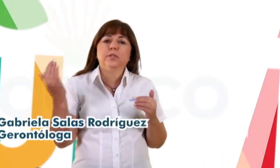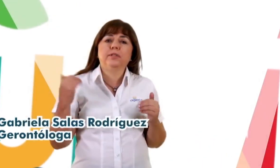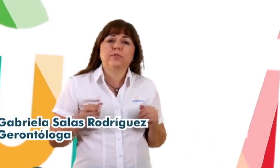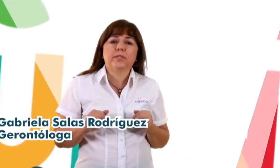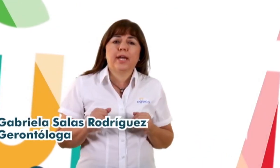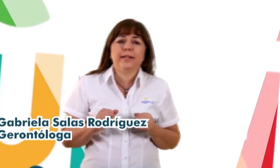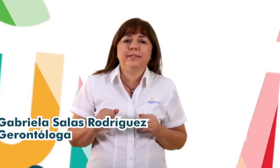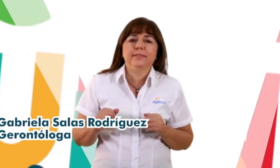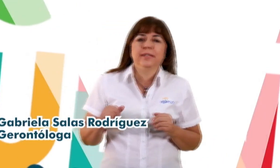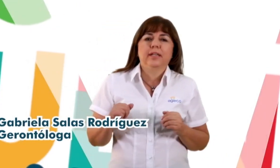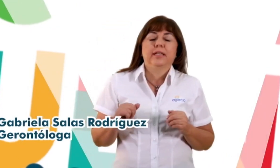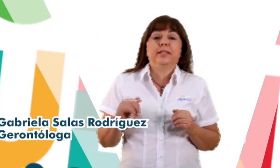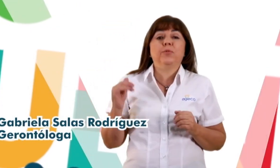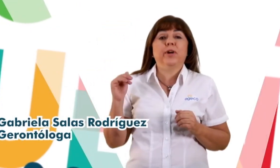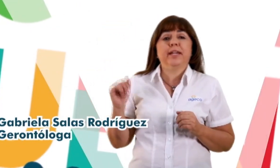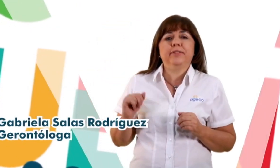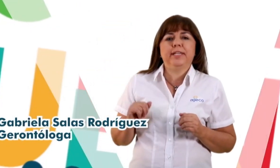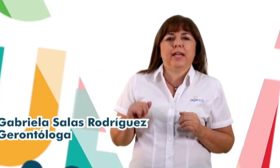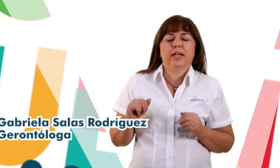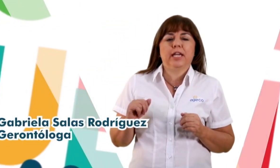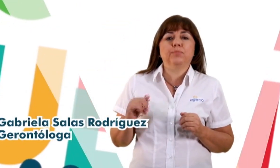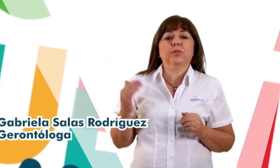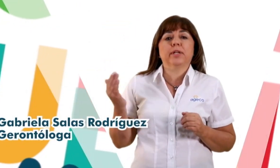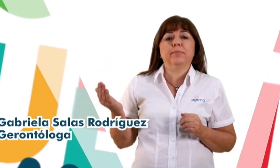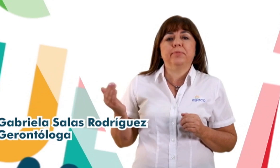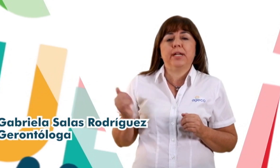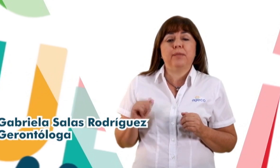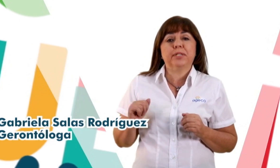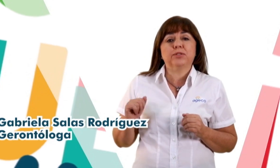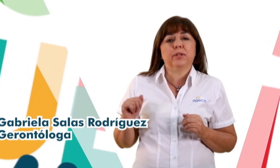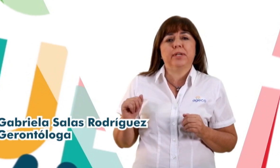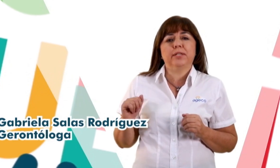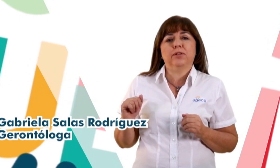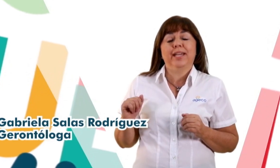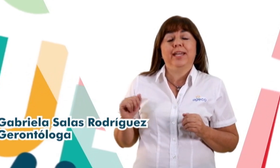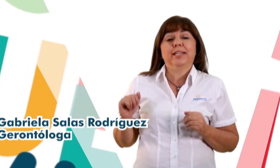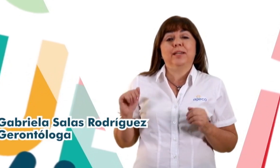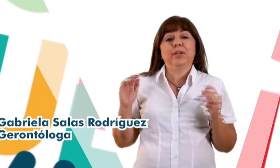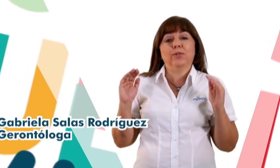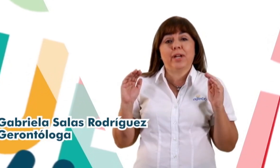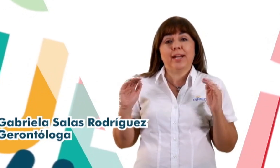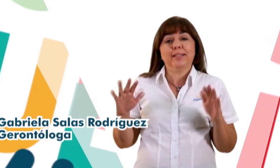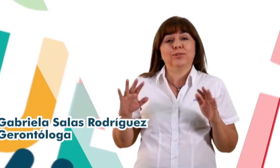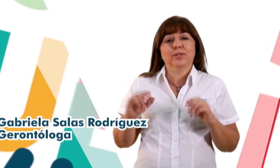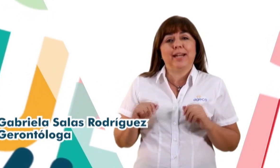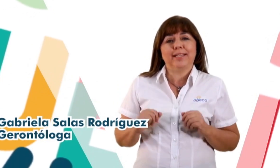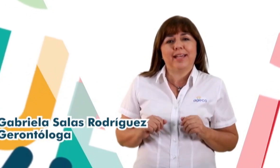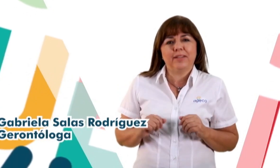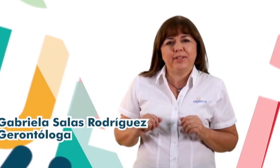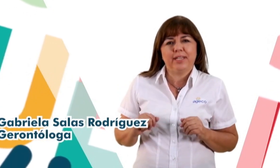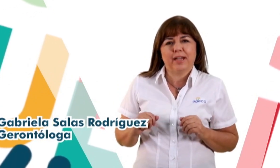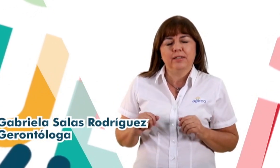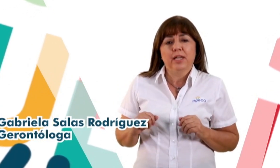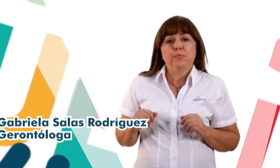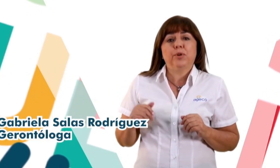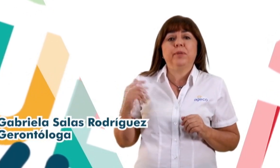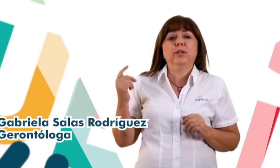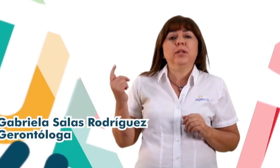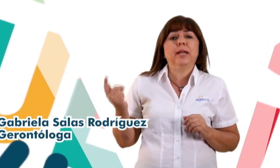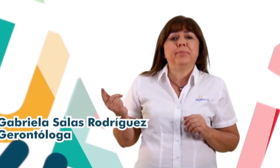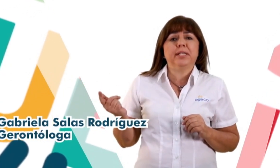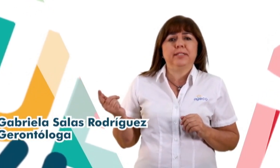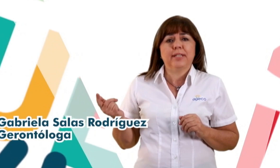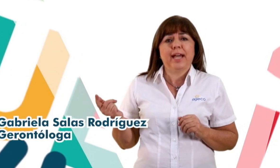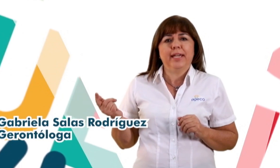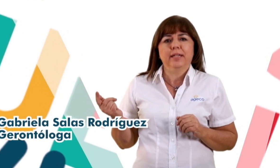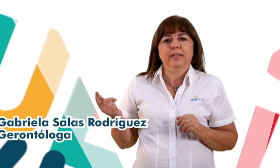Nada como disfrutar de Buena Vida, el programa para la persona mayor que mejorará su calidad de vida por medio